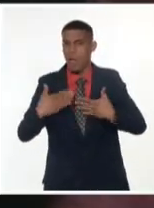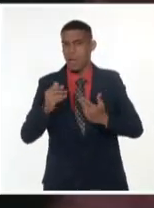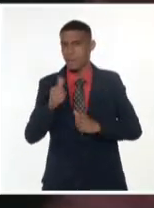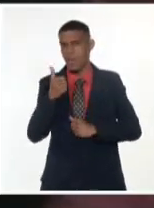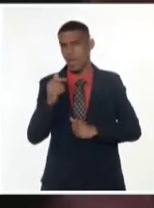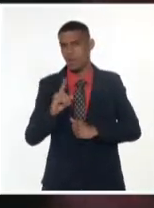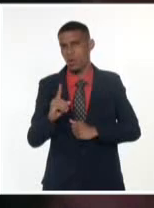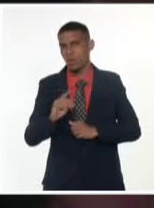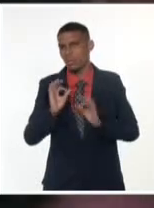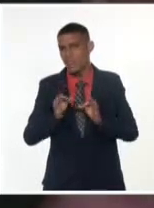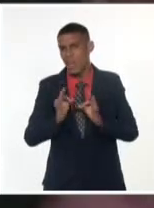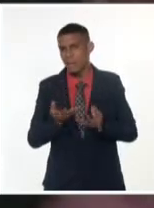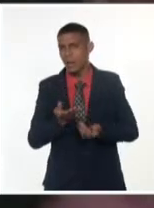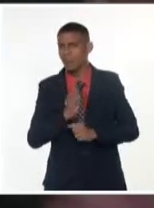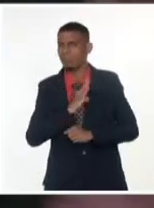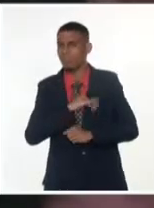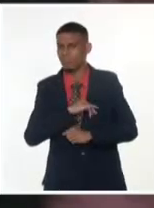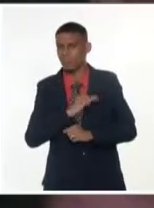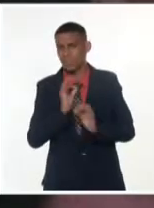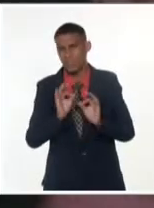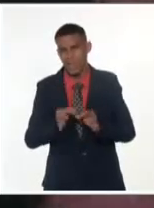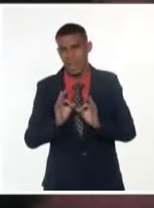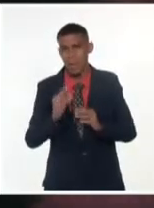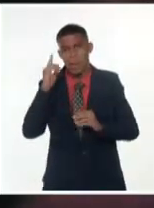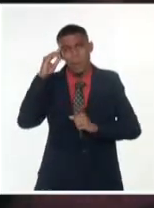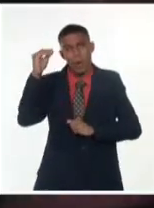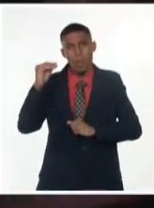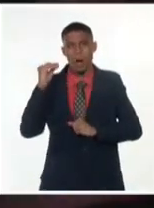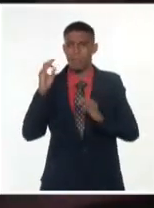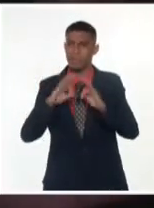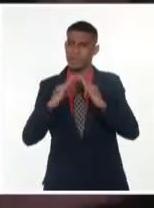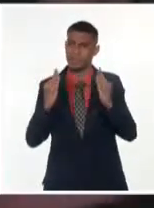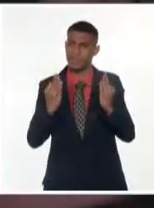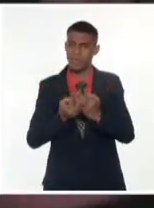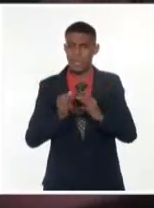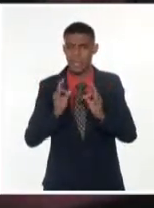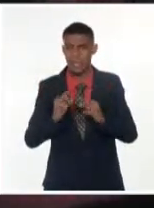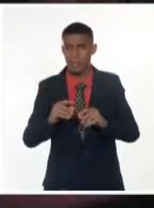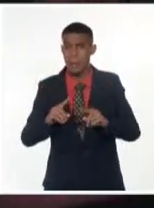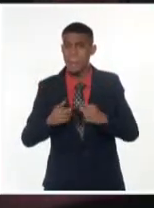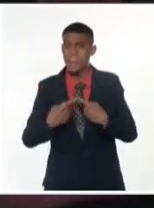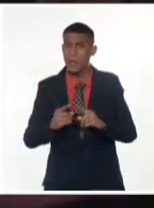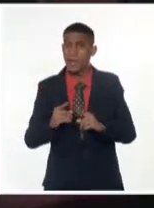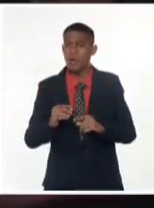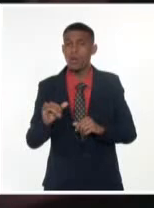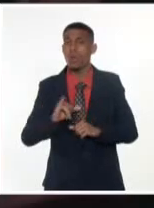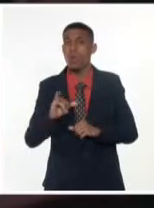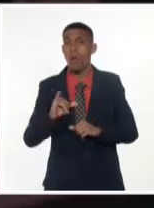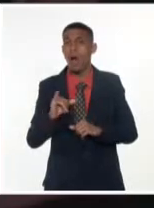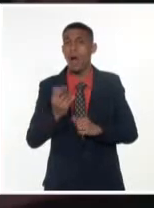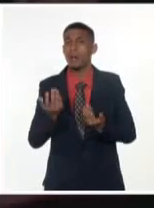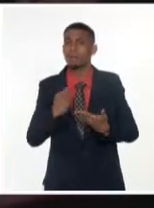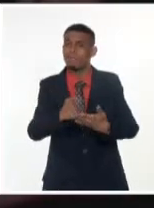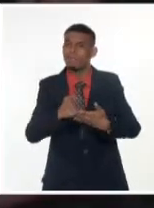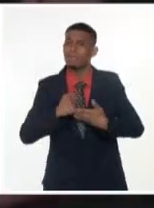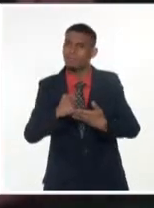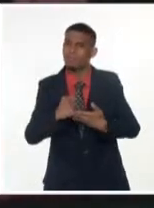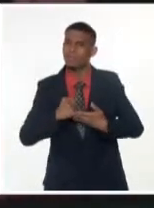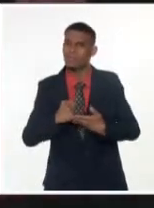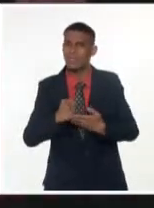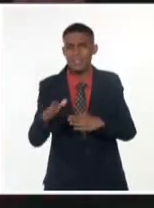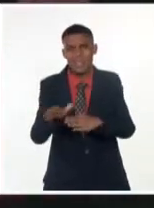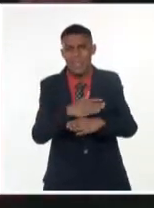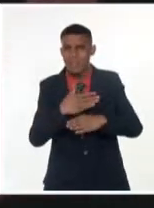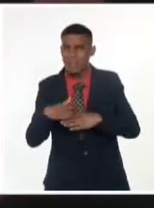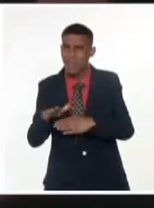siempre terminan hiriéndote, preocupando a la familia, pero lo que ha levantado es una ola de solidaridad en Cuba, en